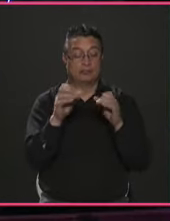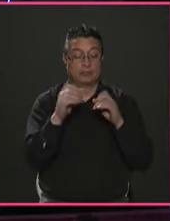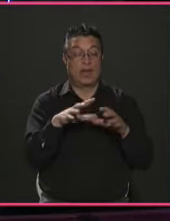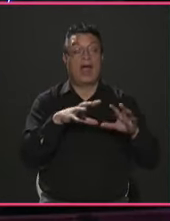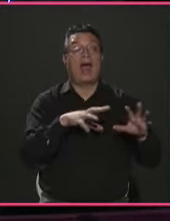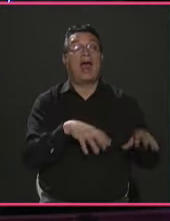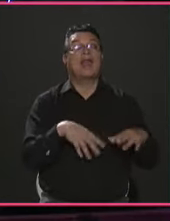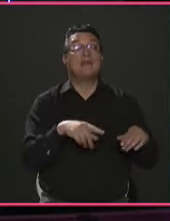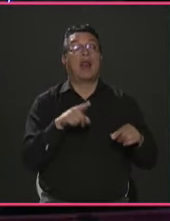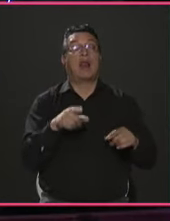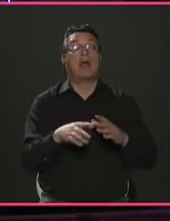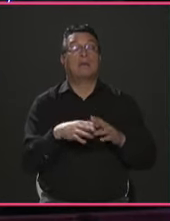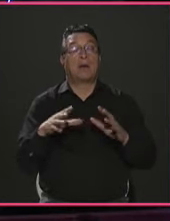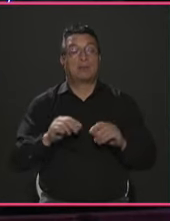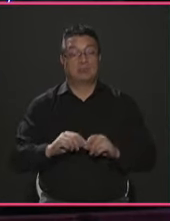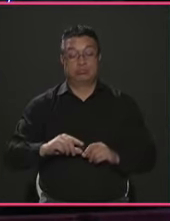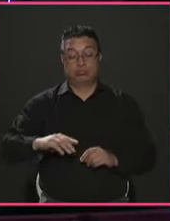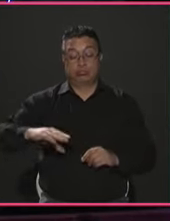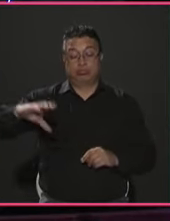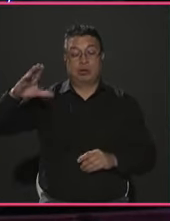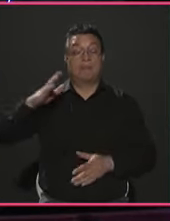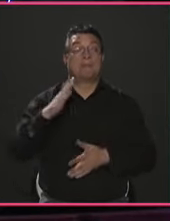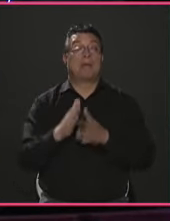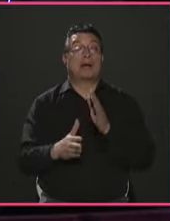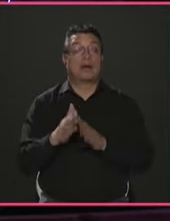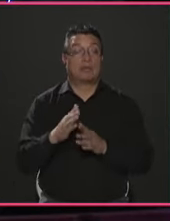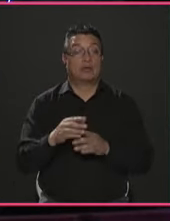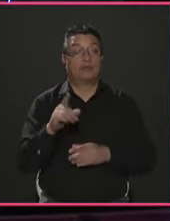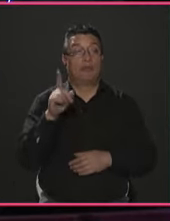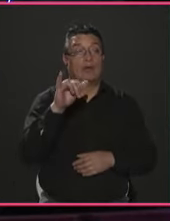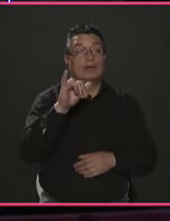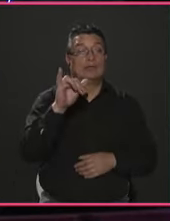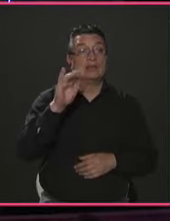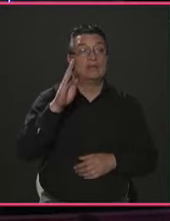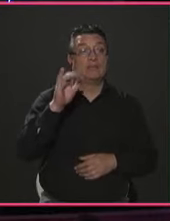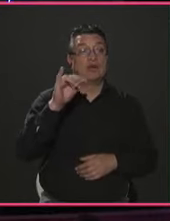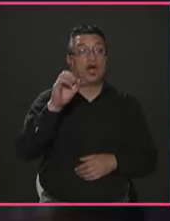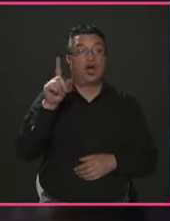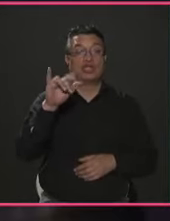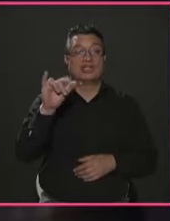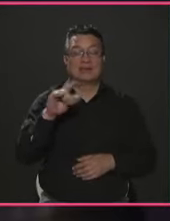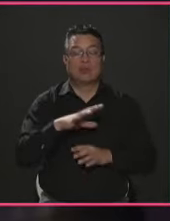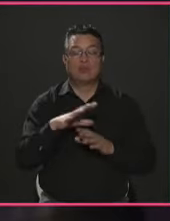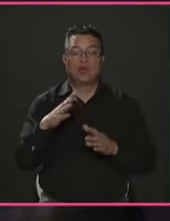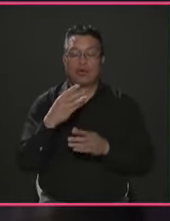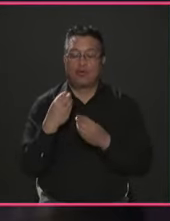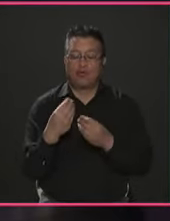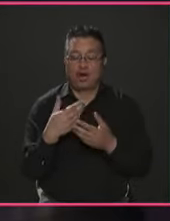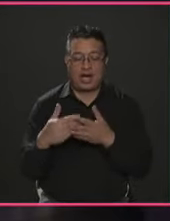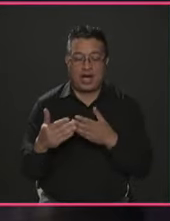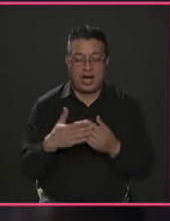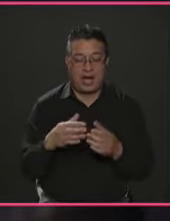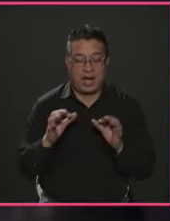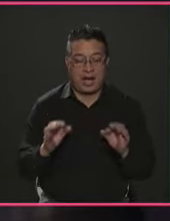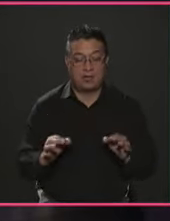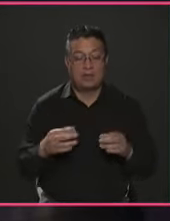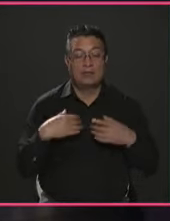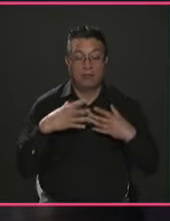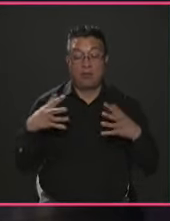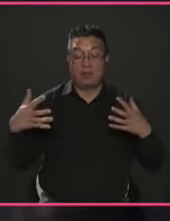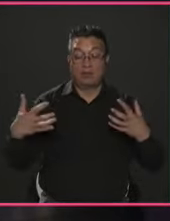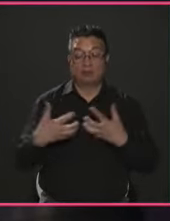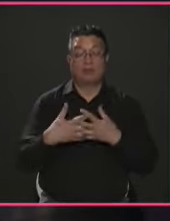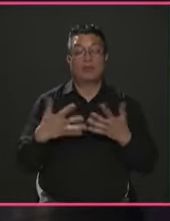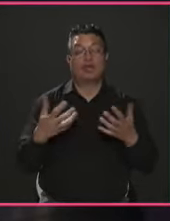animales y ellos creen más crecen más rápido que lo otro entonces la simbiosis es muy común somos estamos hechos de simbiosis porque tiene una